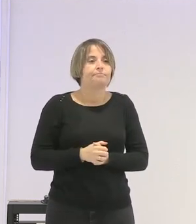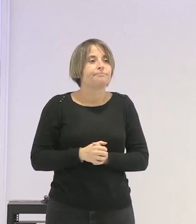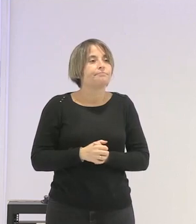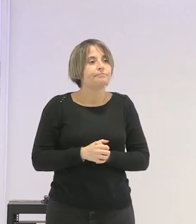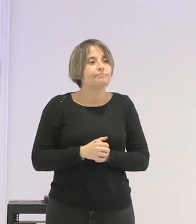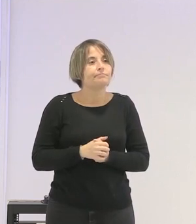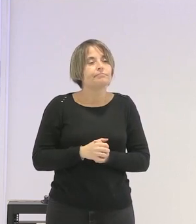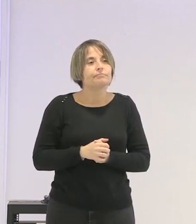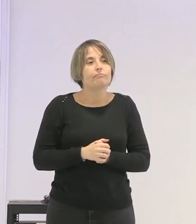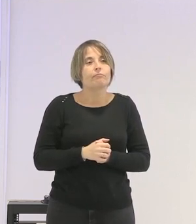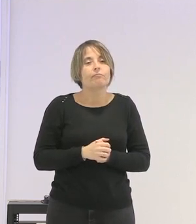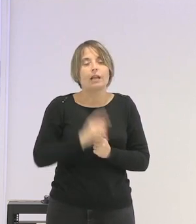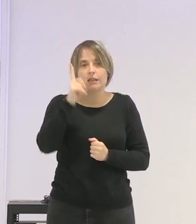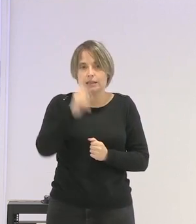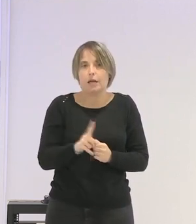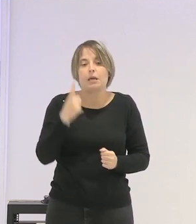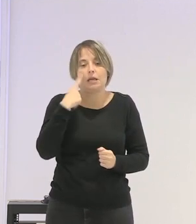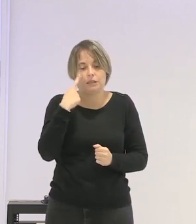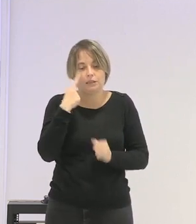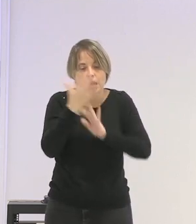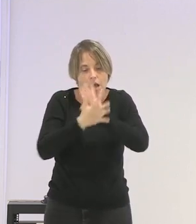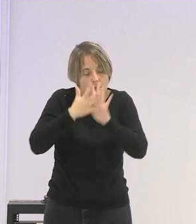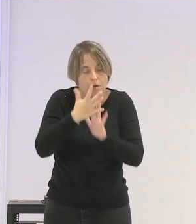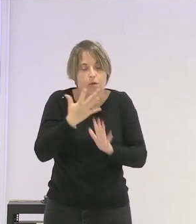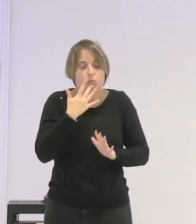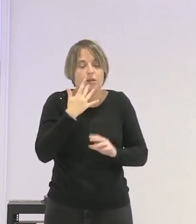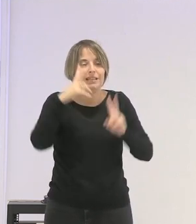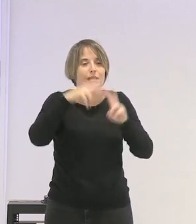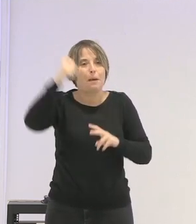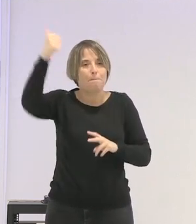otros elementos de los que podríamos hablar. Uno es la masculinidad.